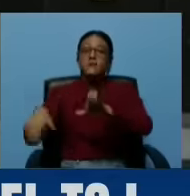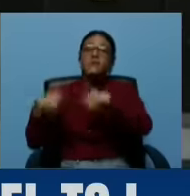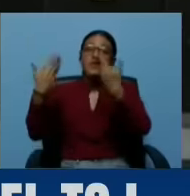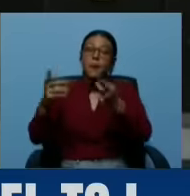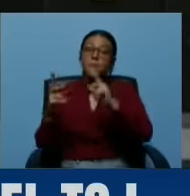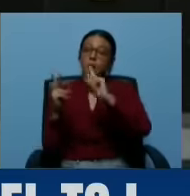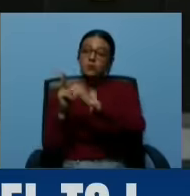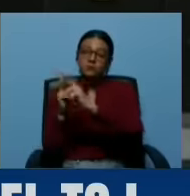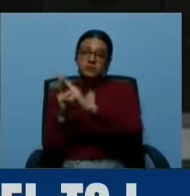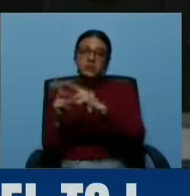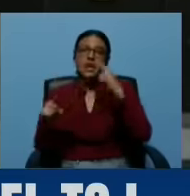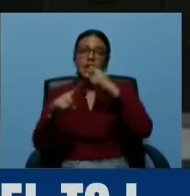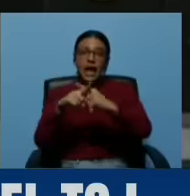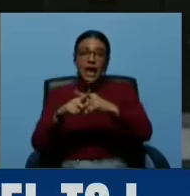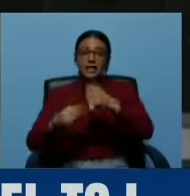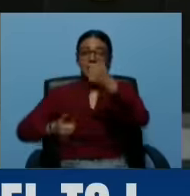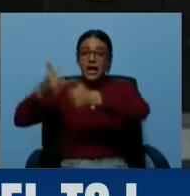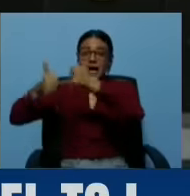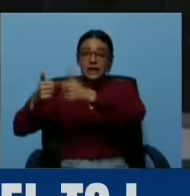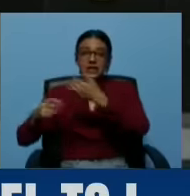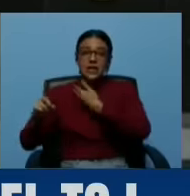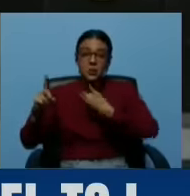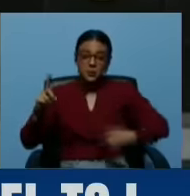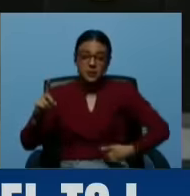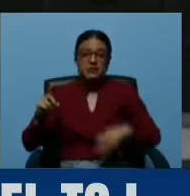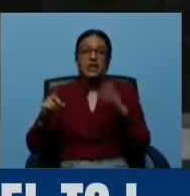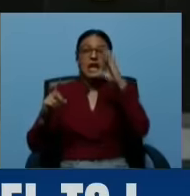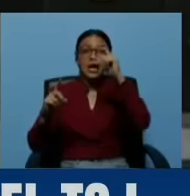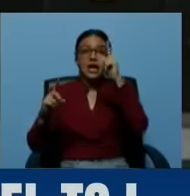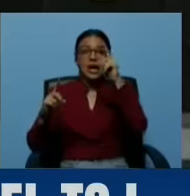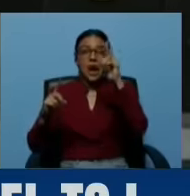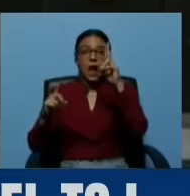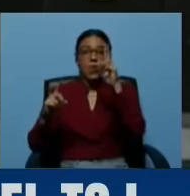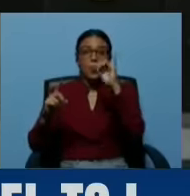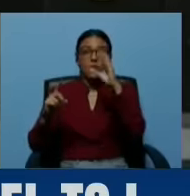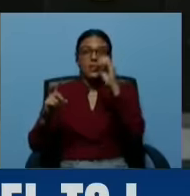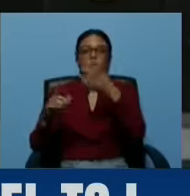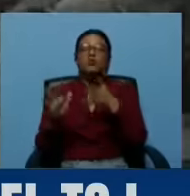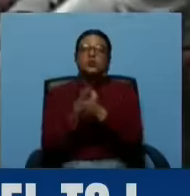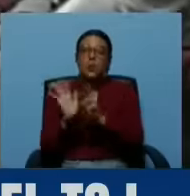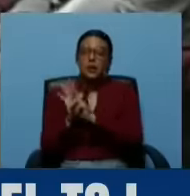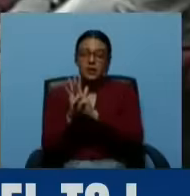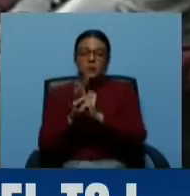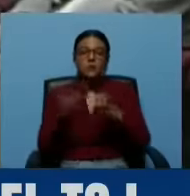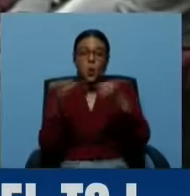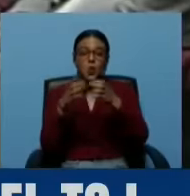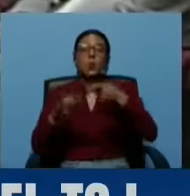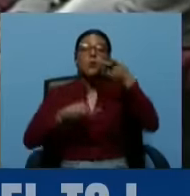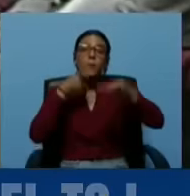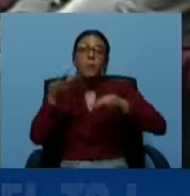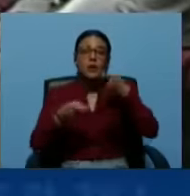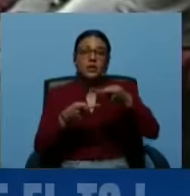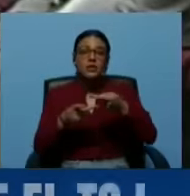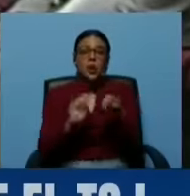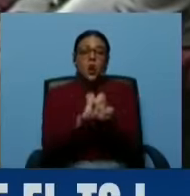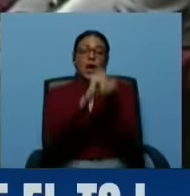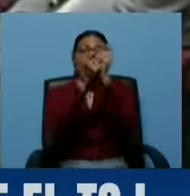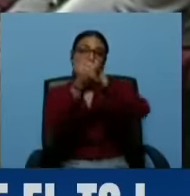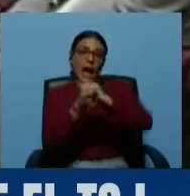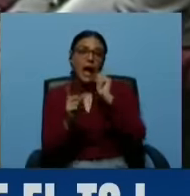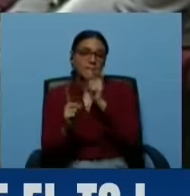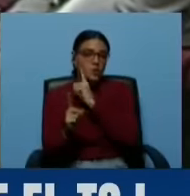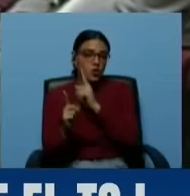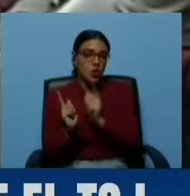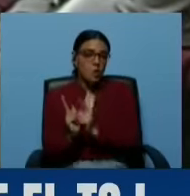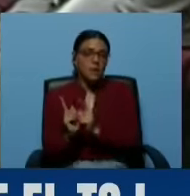a el ex candidato presidencial Claudio Fermín, en representación de la organización con fines políticos El Cambio, y